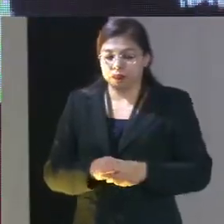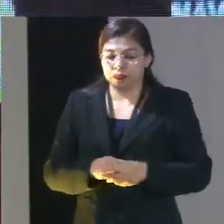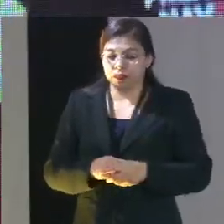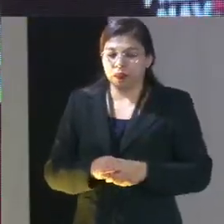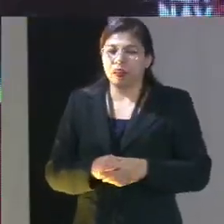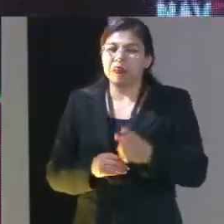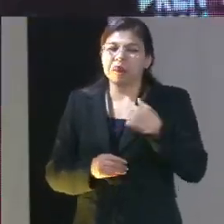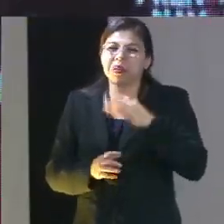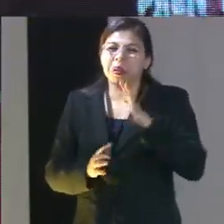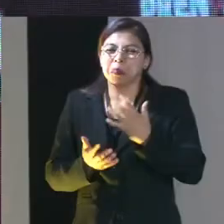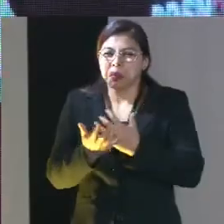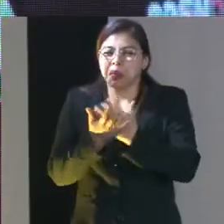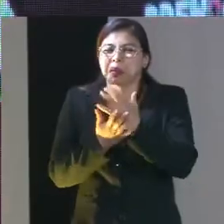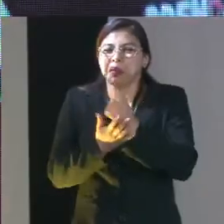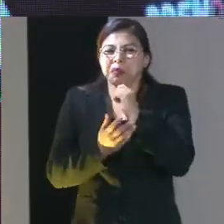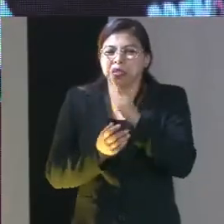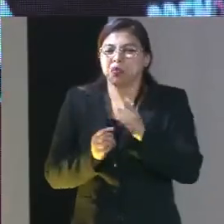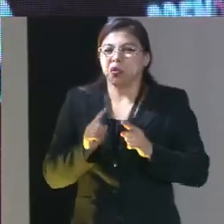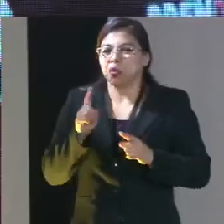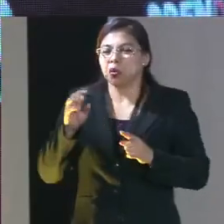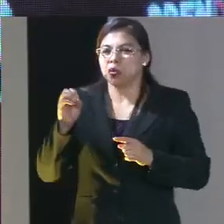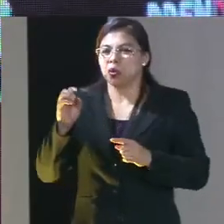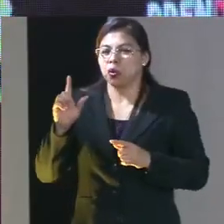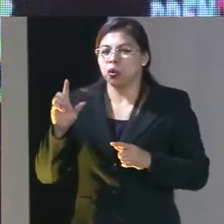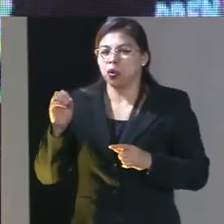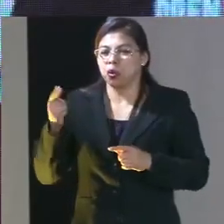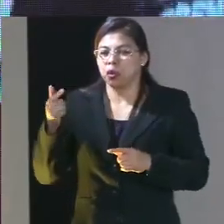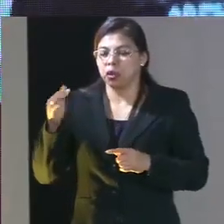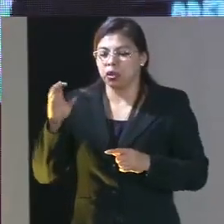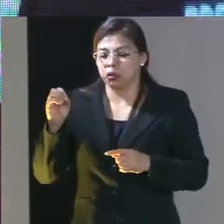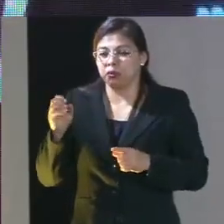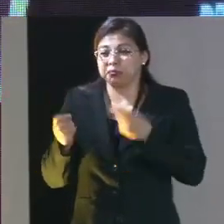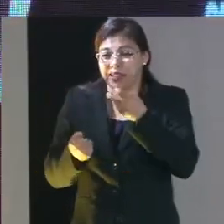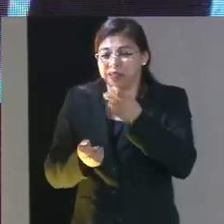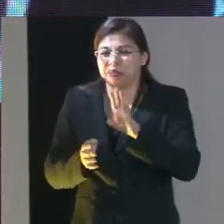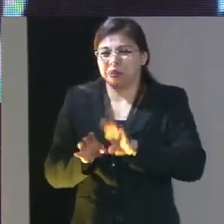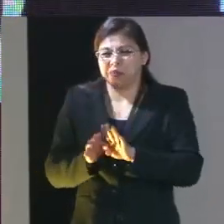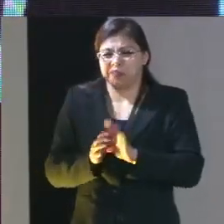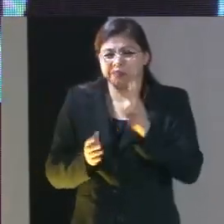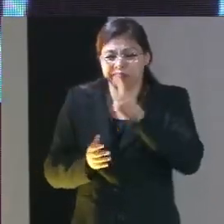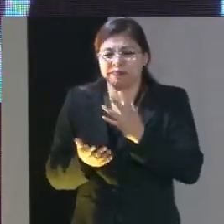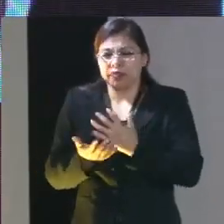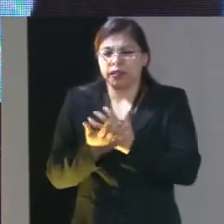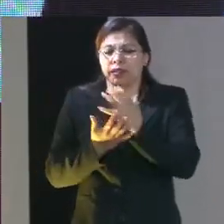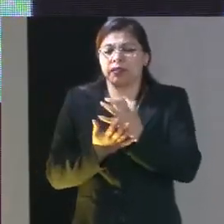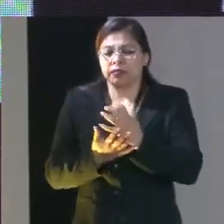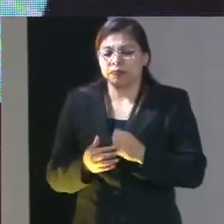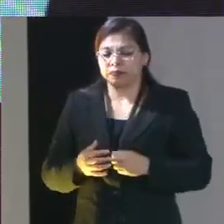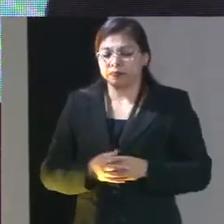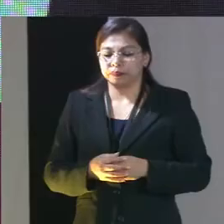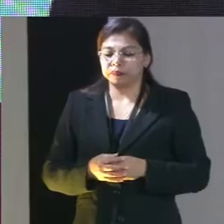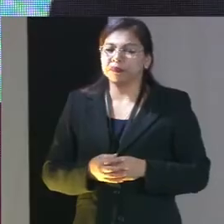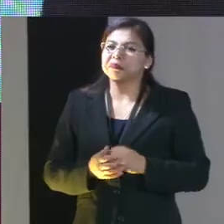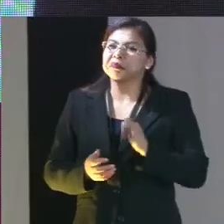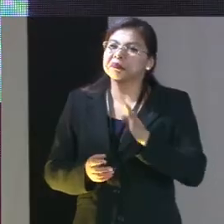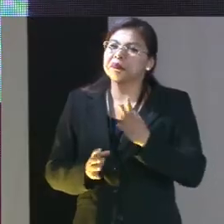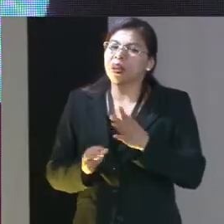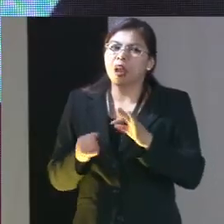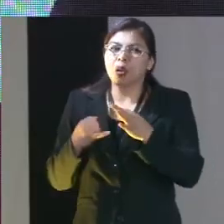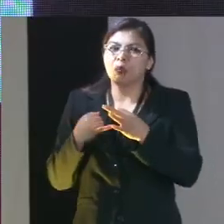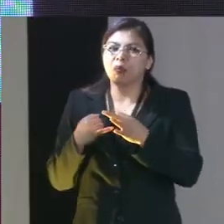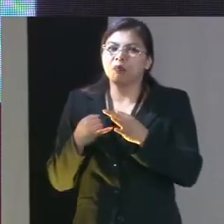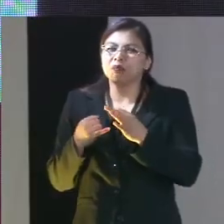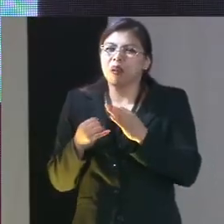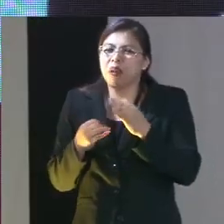Me parece exagerado lo del zoológico, ¿sí? De hecho es exagerado. Y hacia el